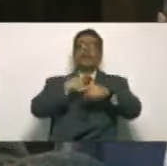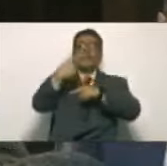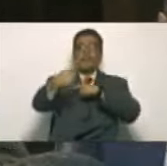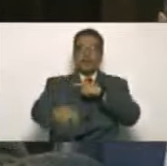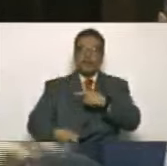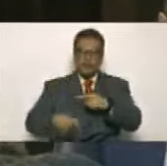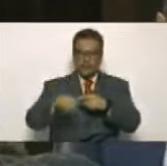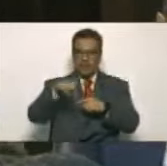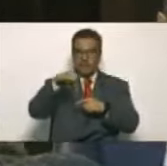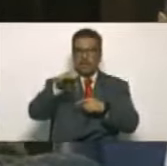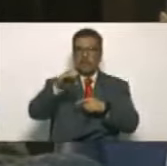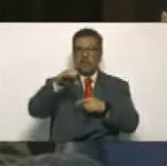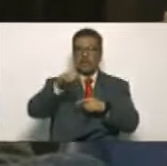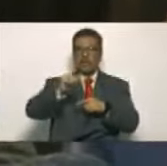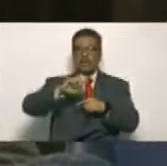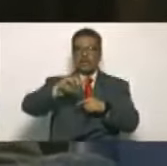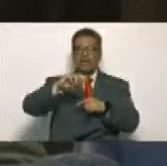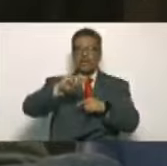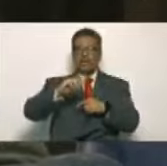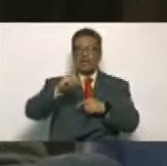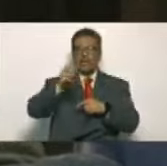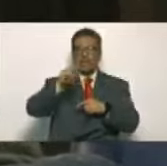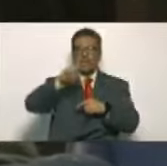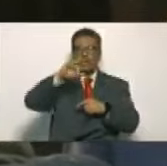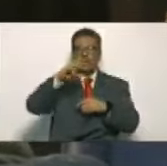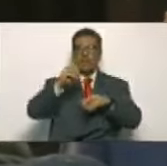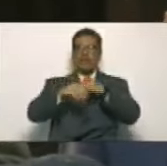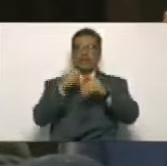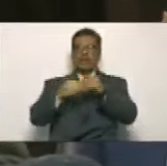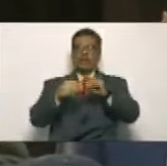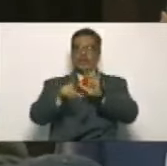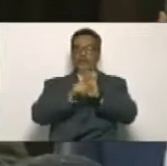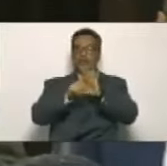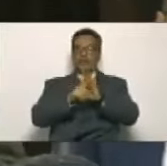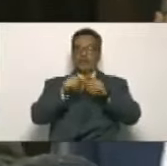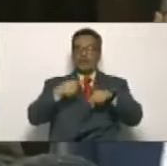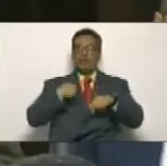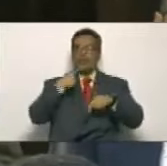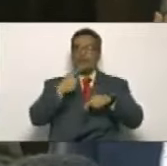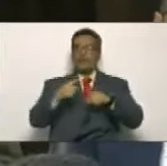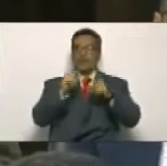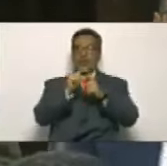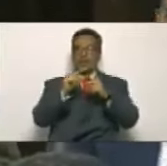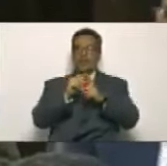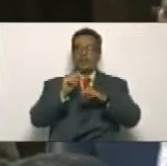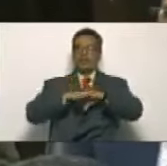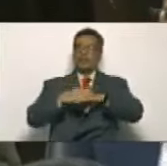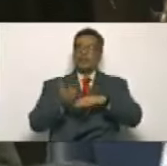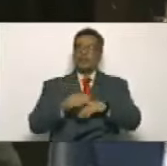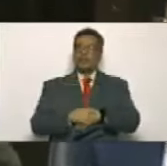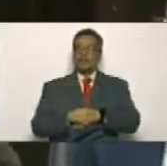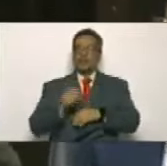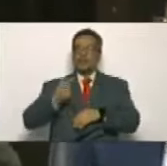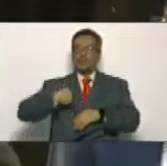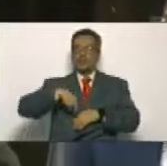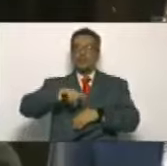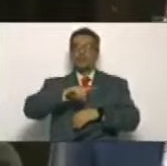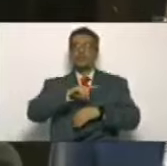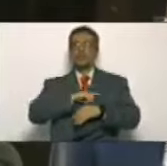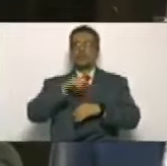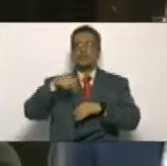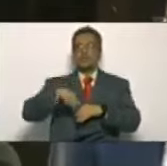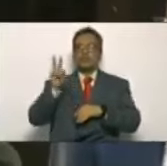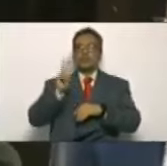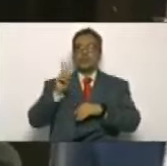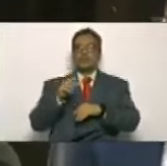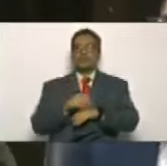la Candelaria. O sea que estoy cumpliendo con las leyes. Yo pedí la palabra porque nosotros en